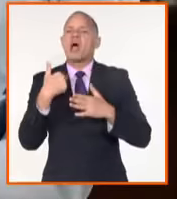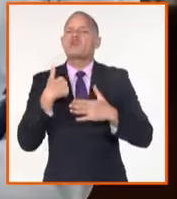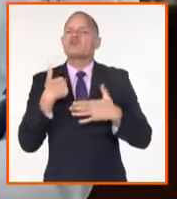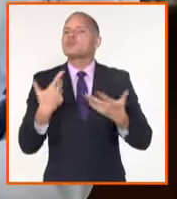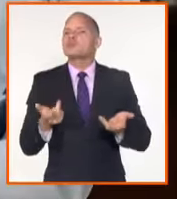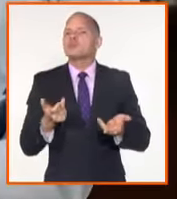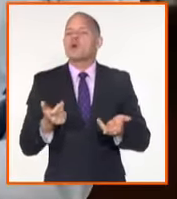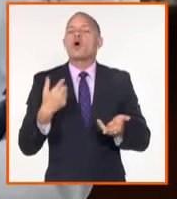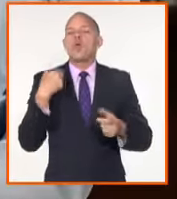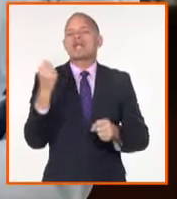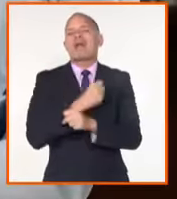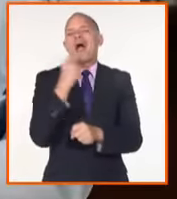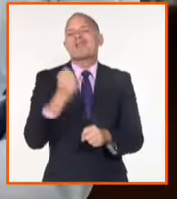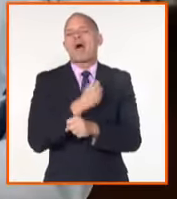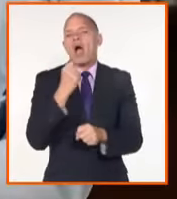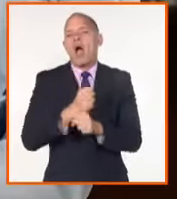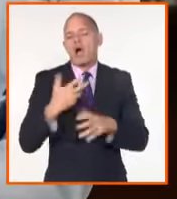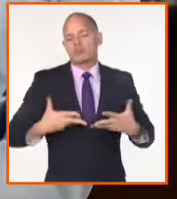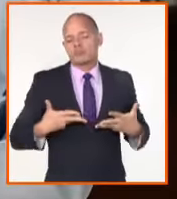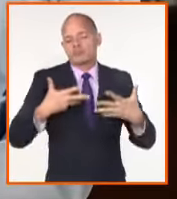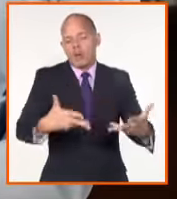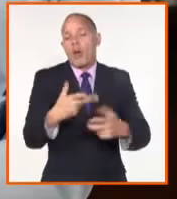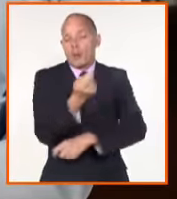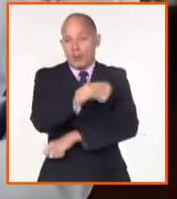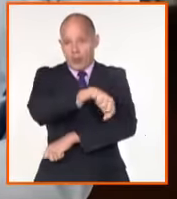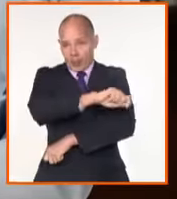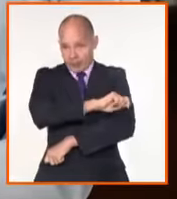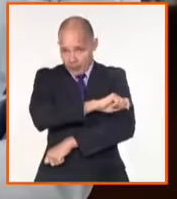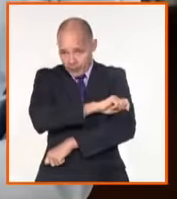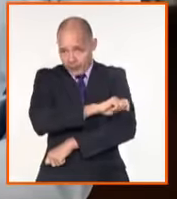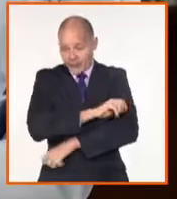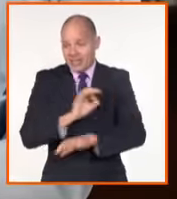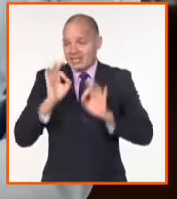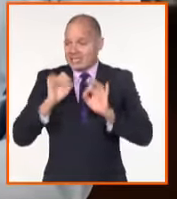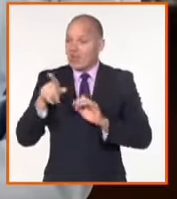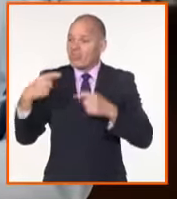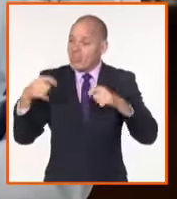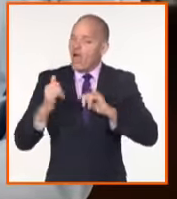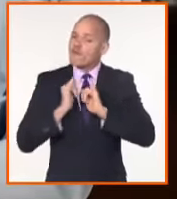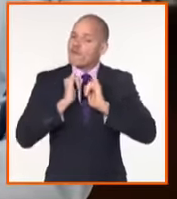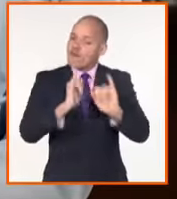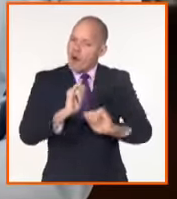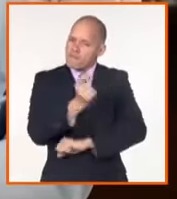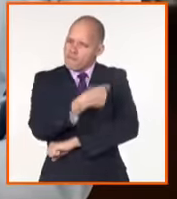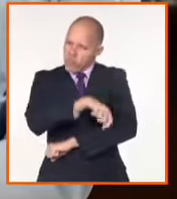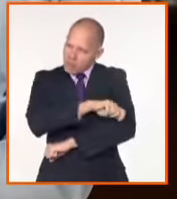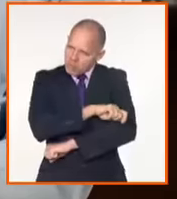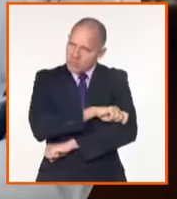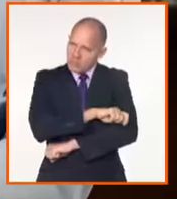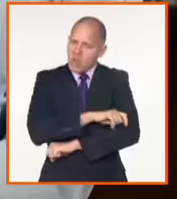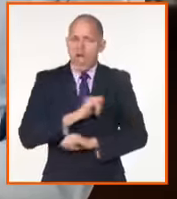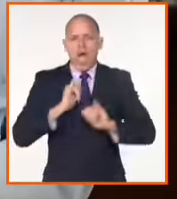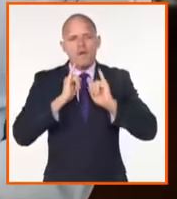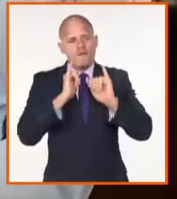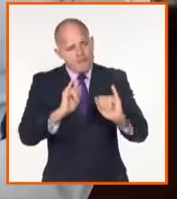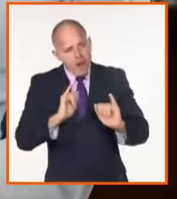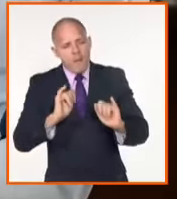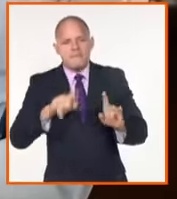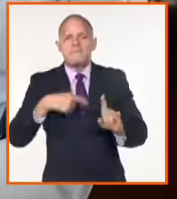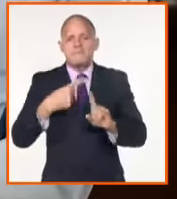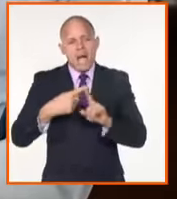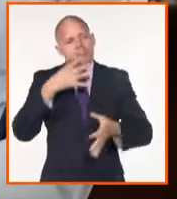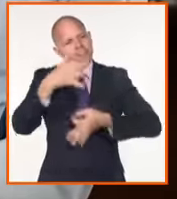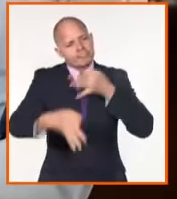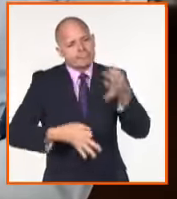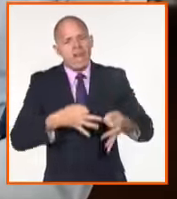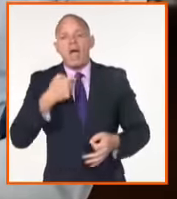que sistemáticamente informar a la población de los asuntos que son de su competencia. No solo informar y comunicar, también